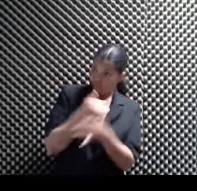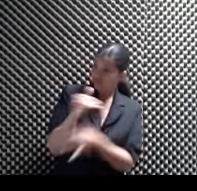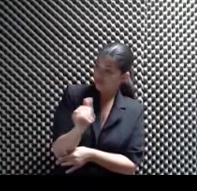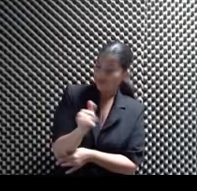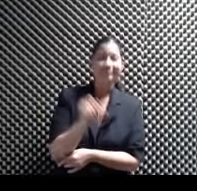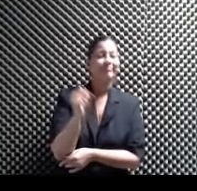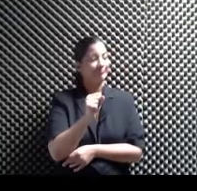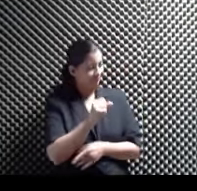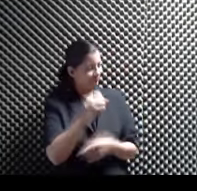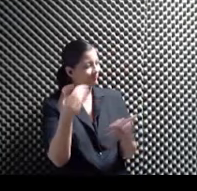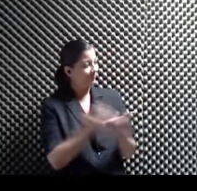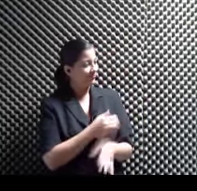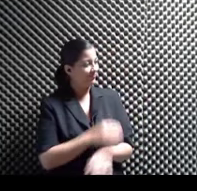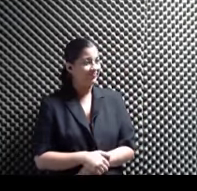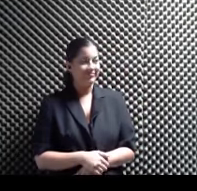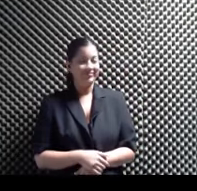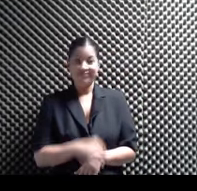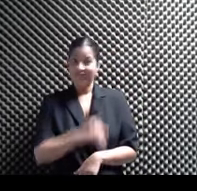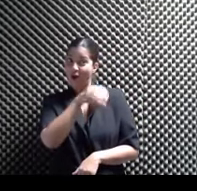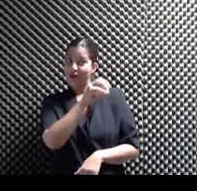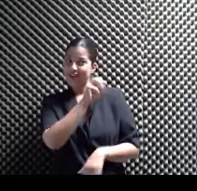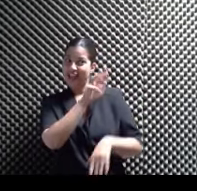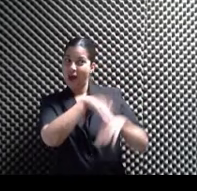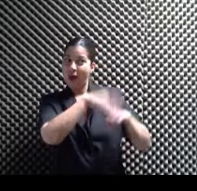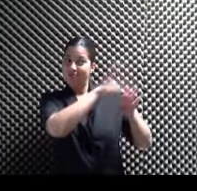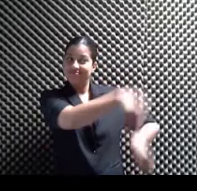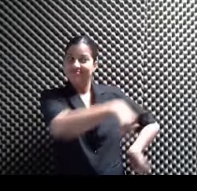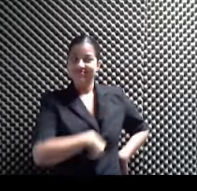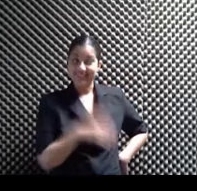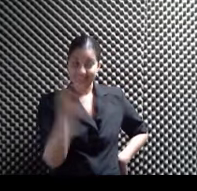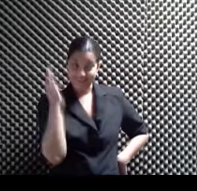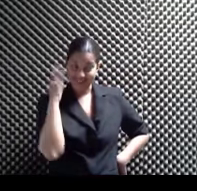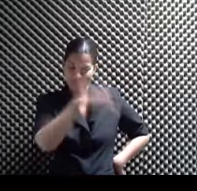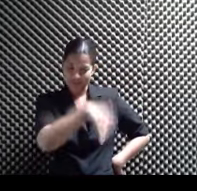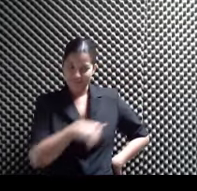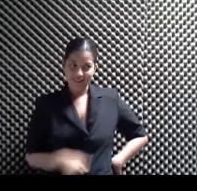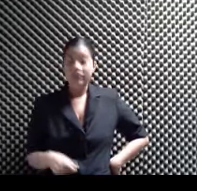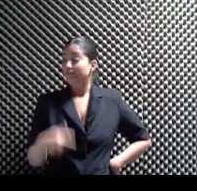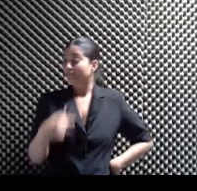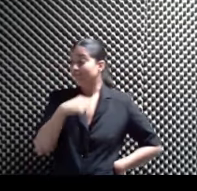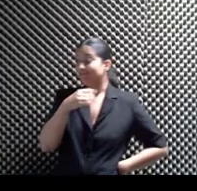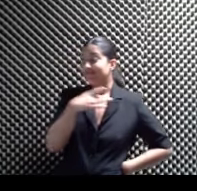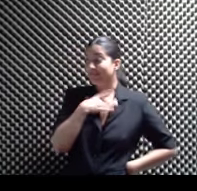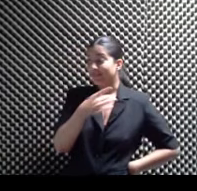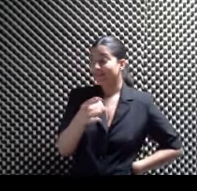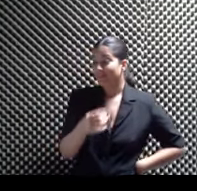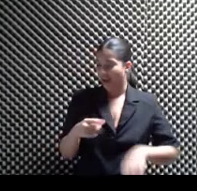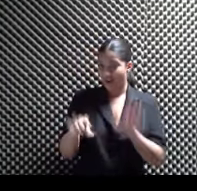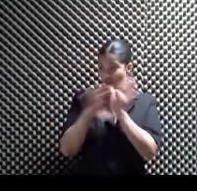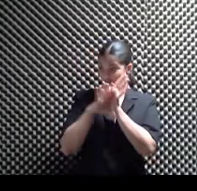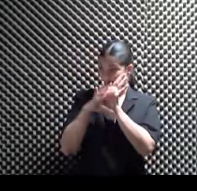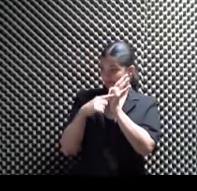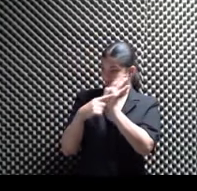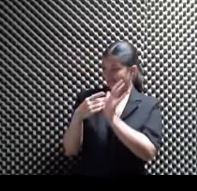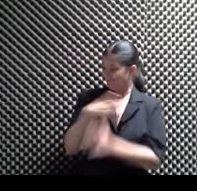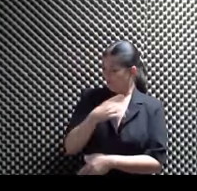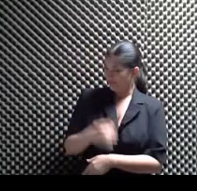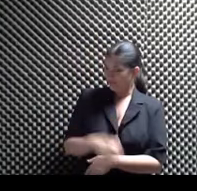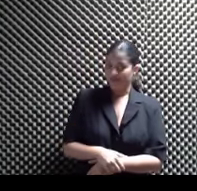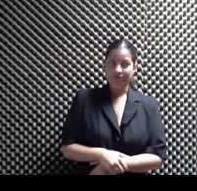disco Y a que tú no sabes José Que la portada Me gusta mucho La portada Me gusta la portada Y lo que está adentro La hizo mi sobrina